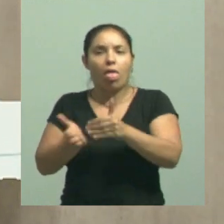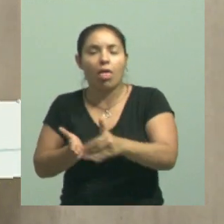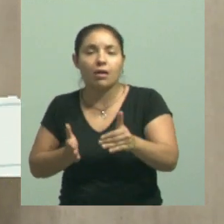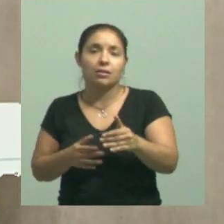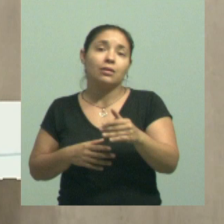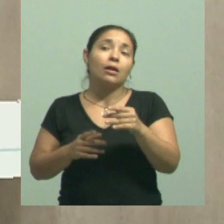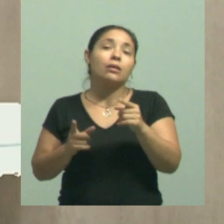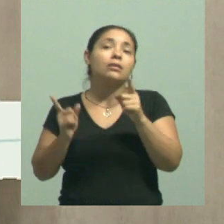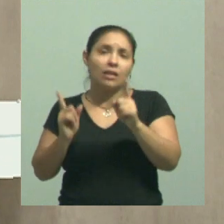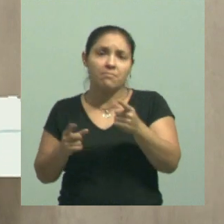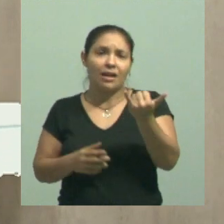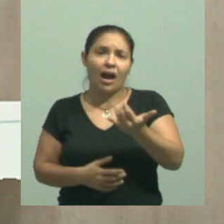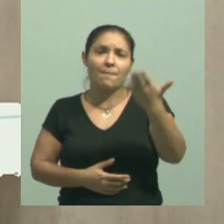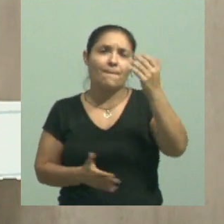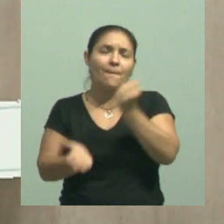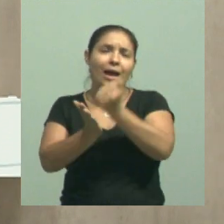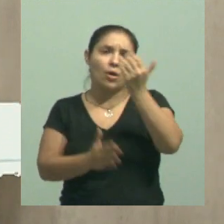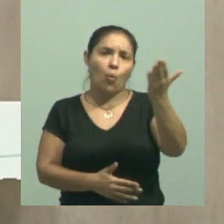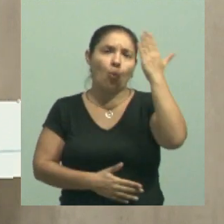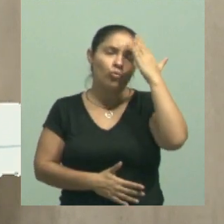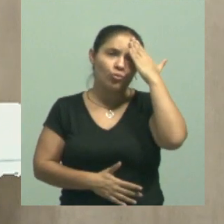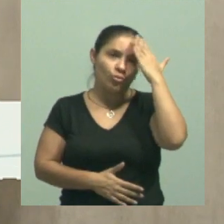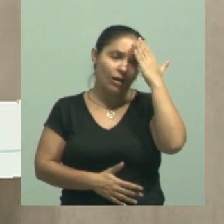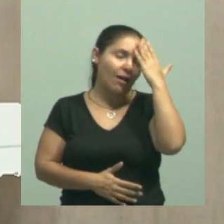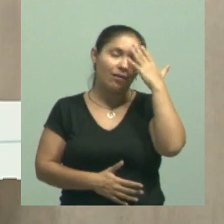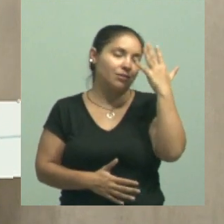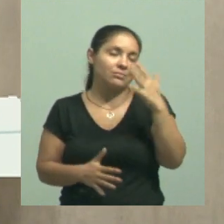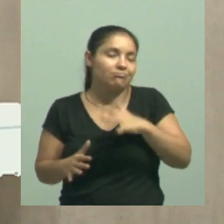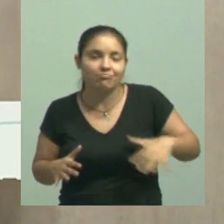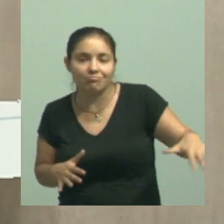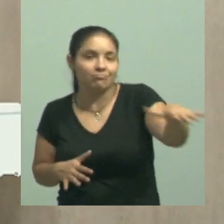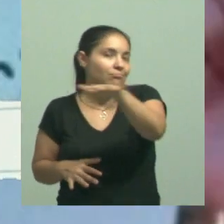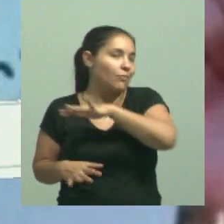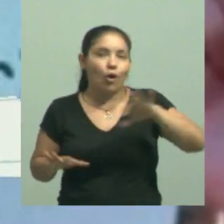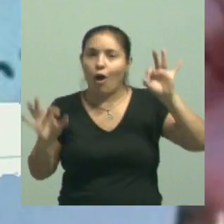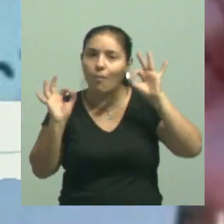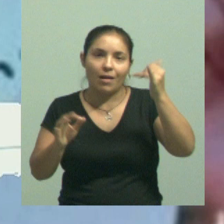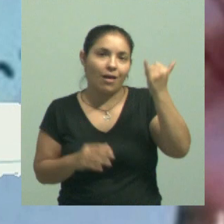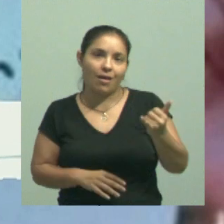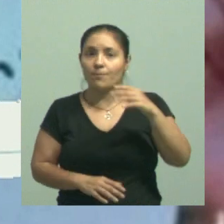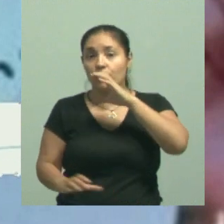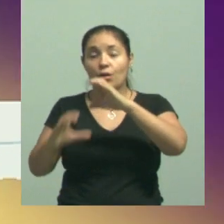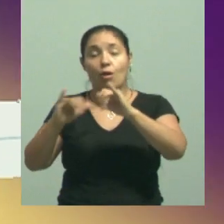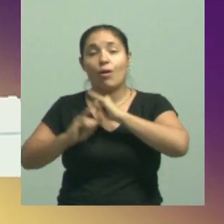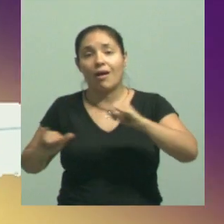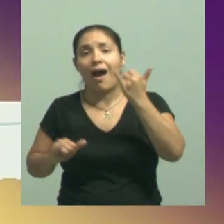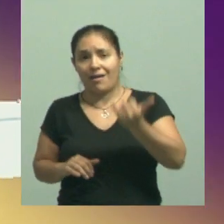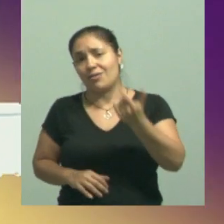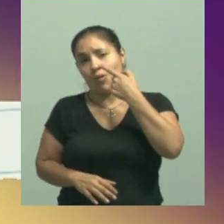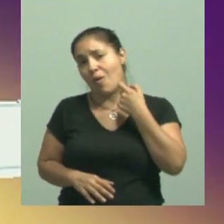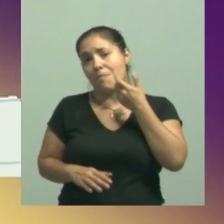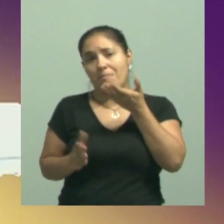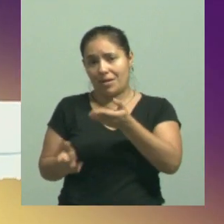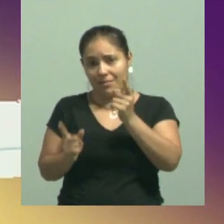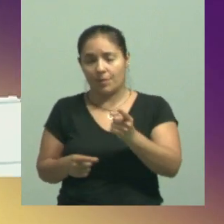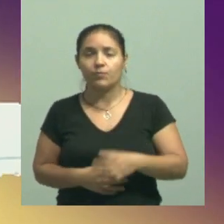las cuestiones culturales del patriarcado y el machismo se trasladan a todos los ámbitos y los medios de comunicación son uno. Tal cual. Pero estaba leyendo una